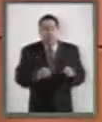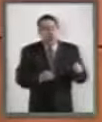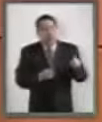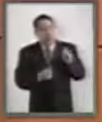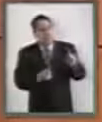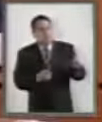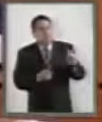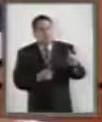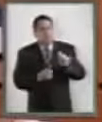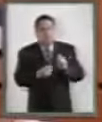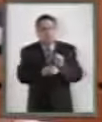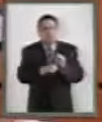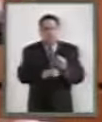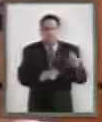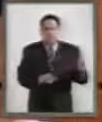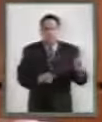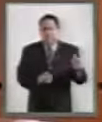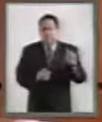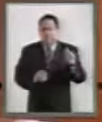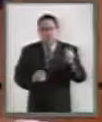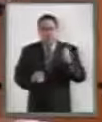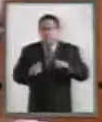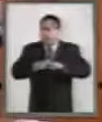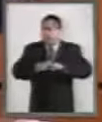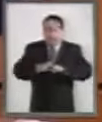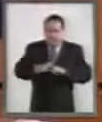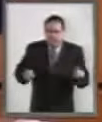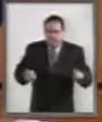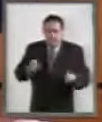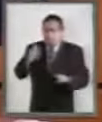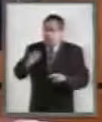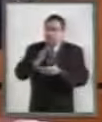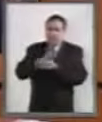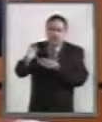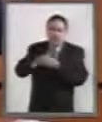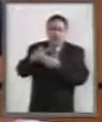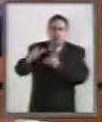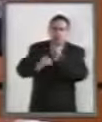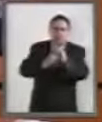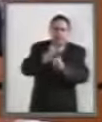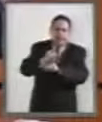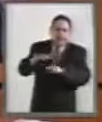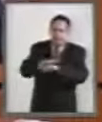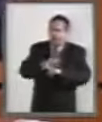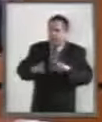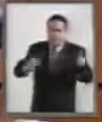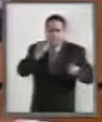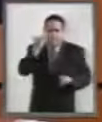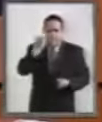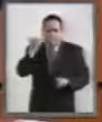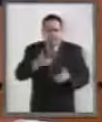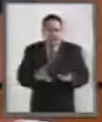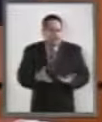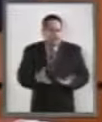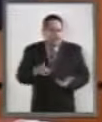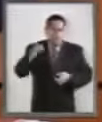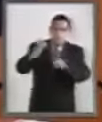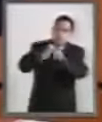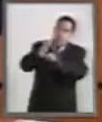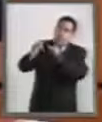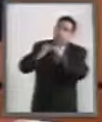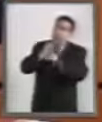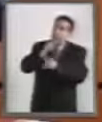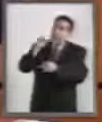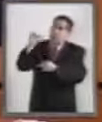un impuesto escondido, que no tiene nada que ver con el entorno financiero, al contrario. O la caída de los precios del petróleo,